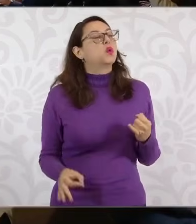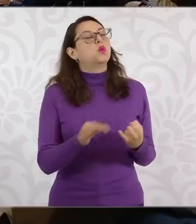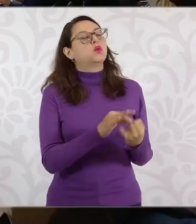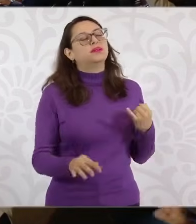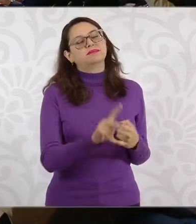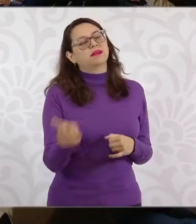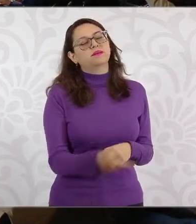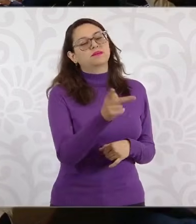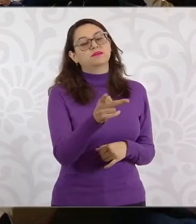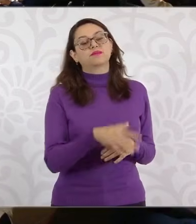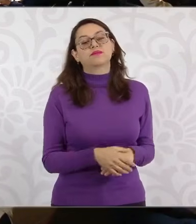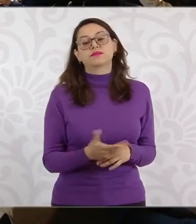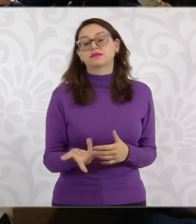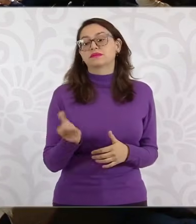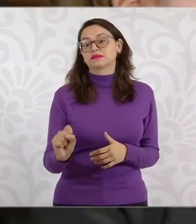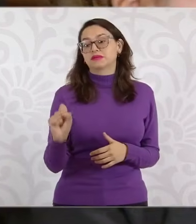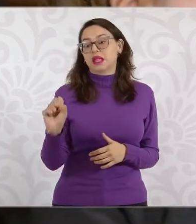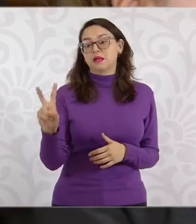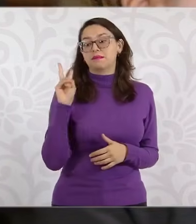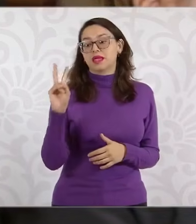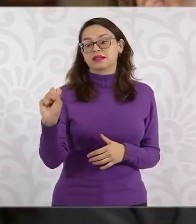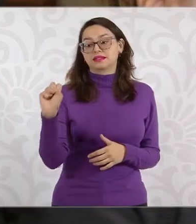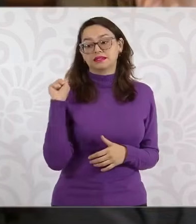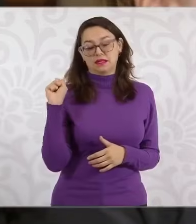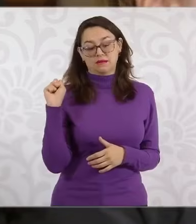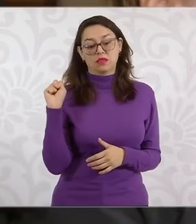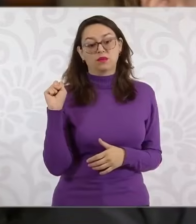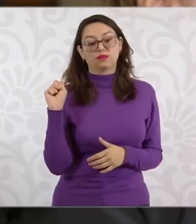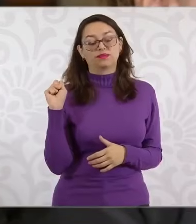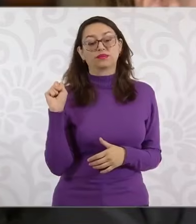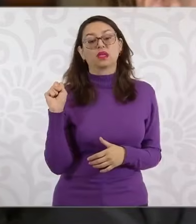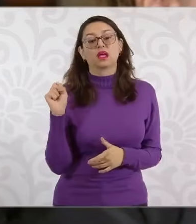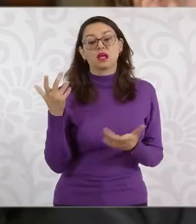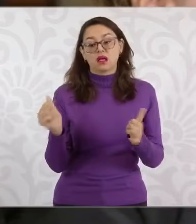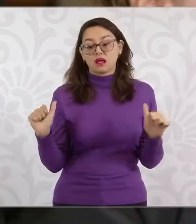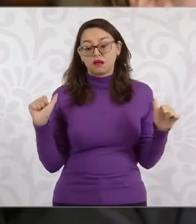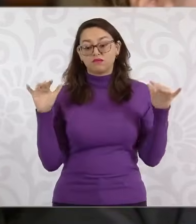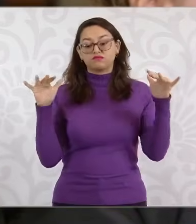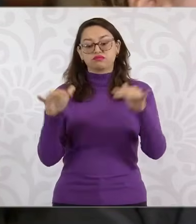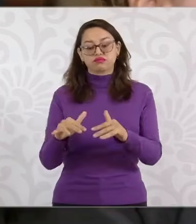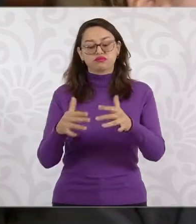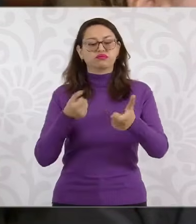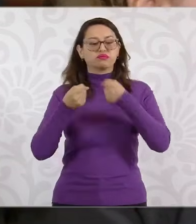el fin de semana pasado, viernes y sábado, fue el encuentro de comunicadores independientes.